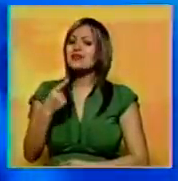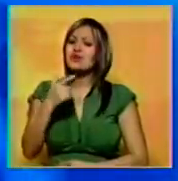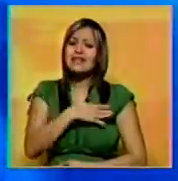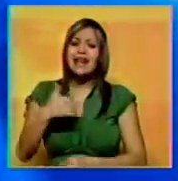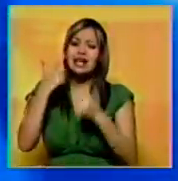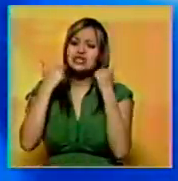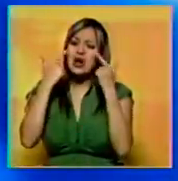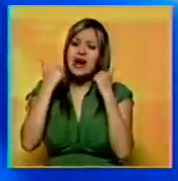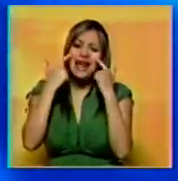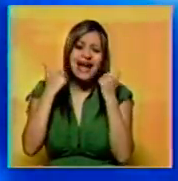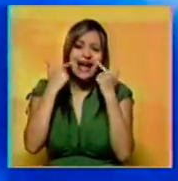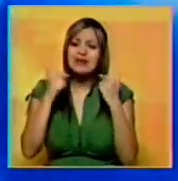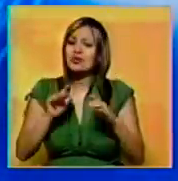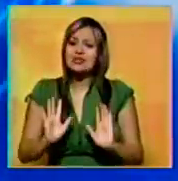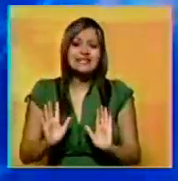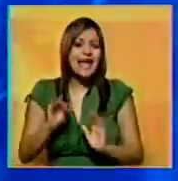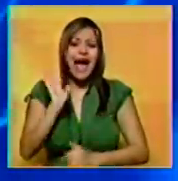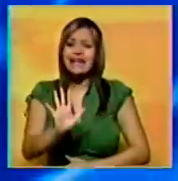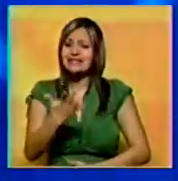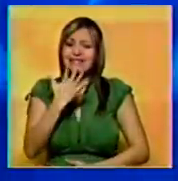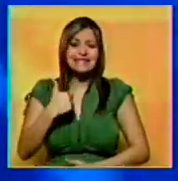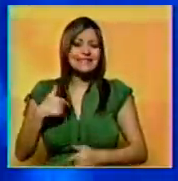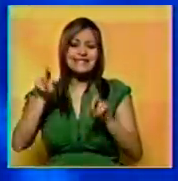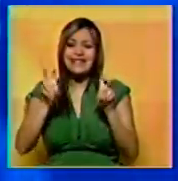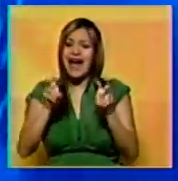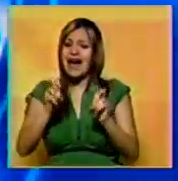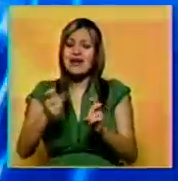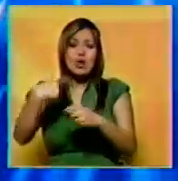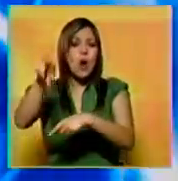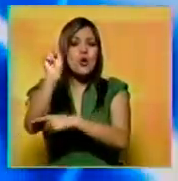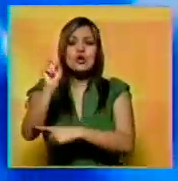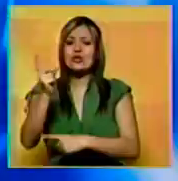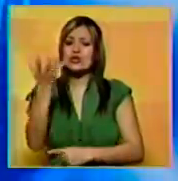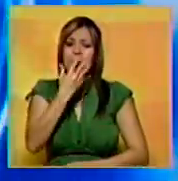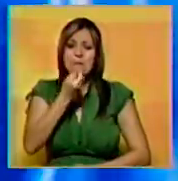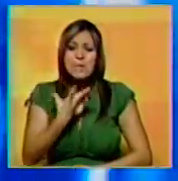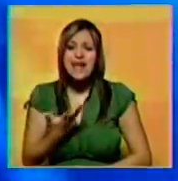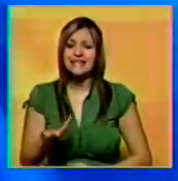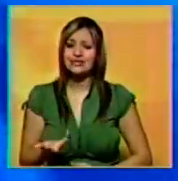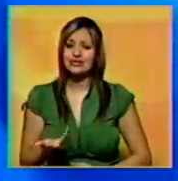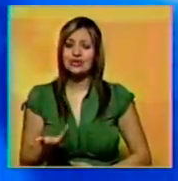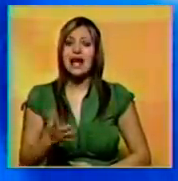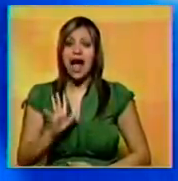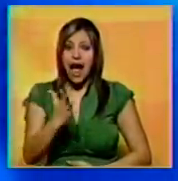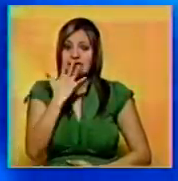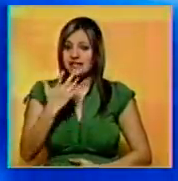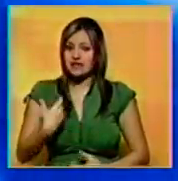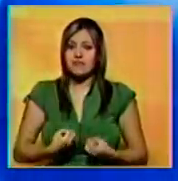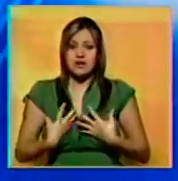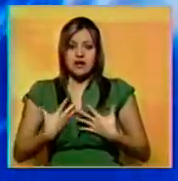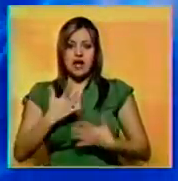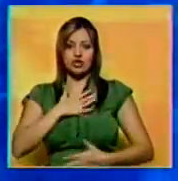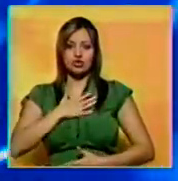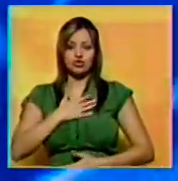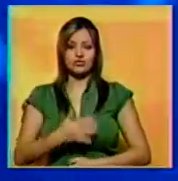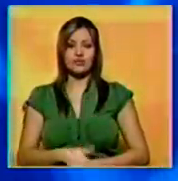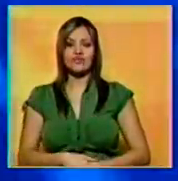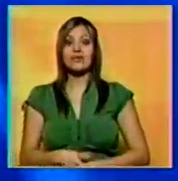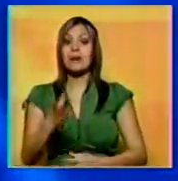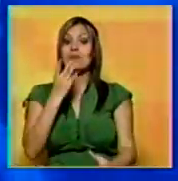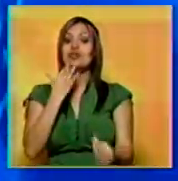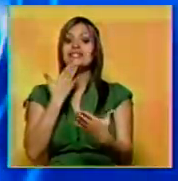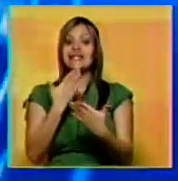ganas de llorar porque es no sé es algo algo único algo muy muy lindo que de verdad me proporciona a mí Muchísimas